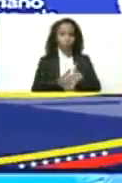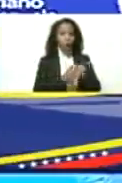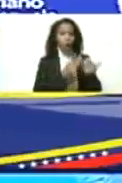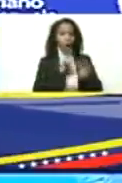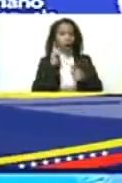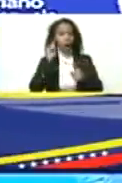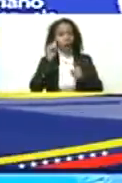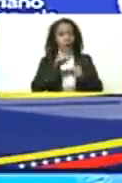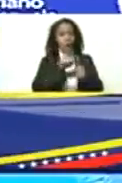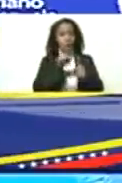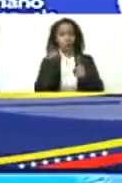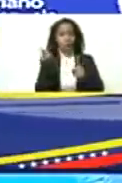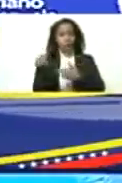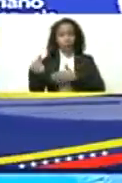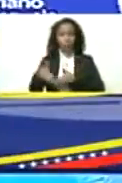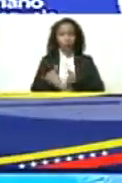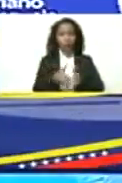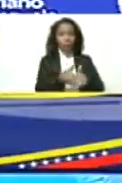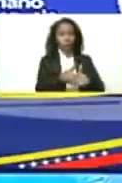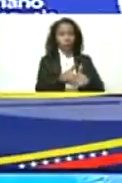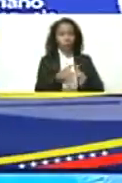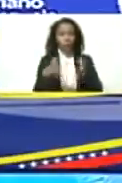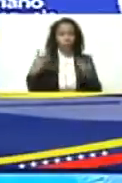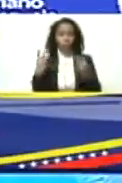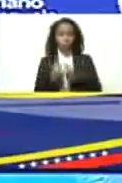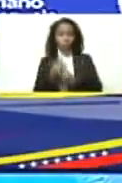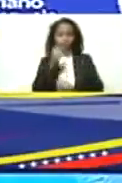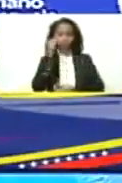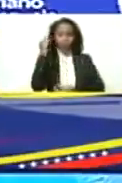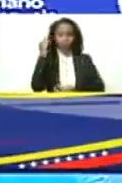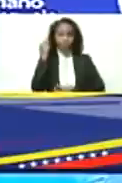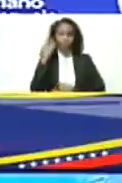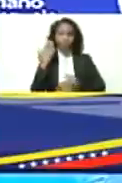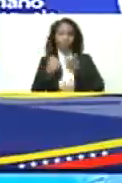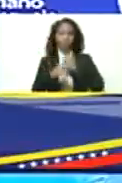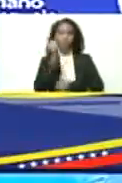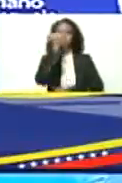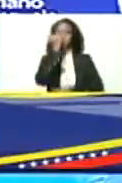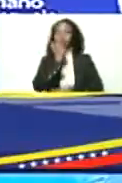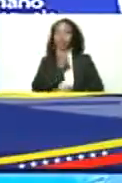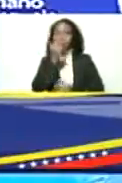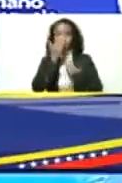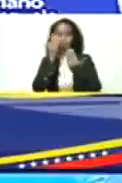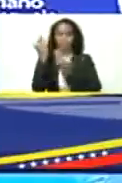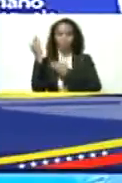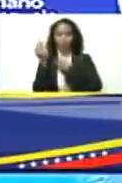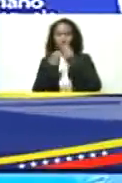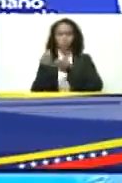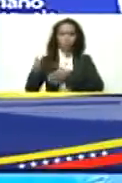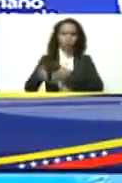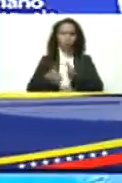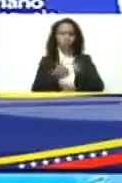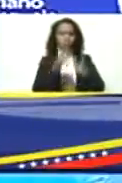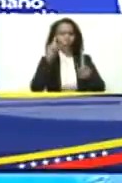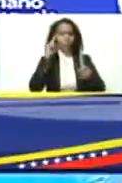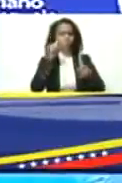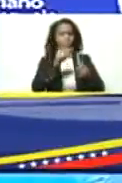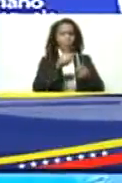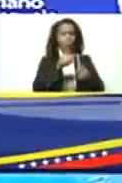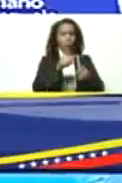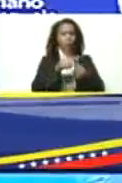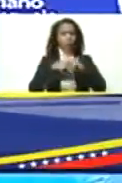allá apunta el camino, compañeros y compañeras, y vámonos a Valencia para que vean cómo el camino apunta hacia